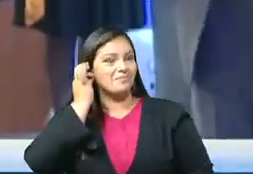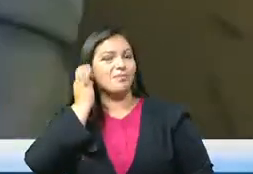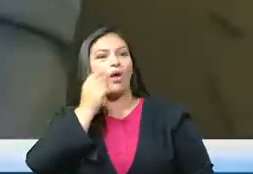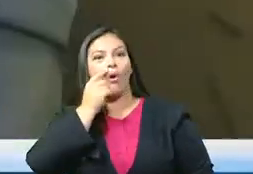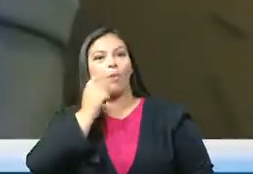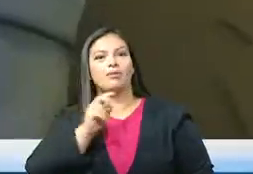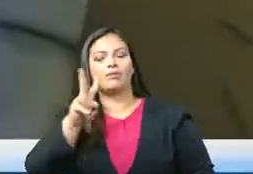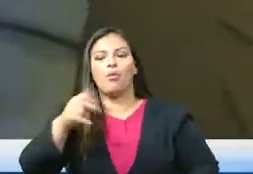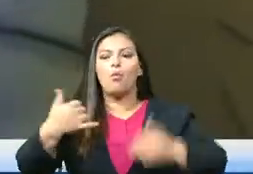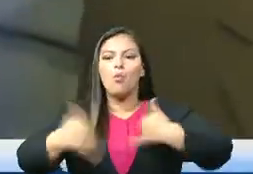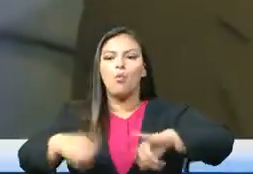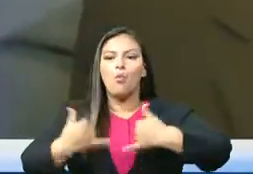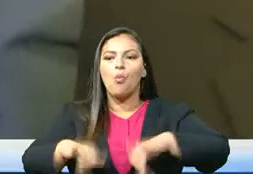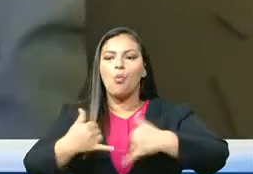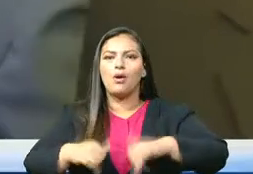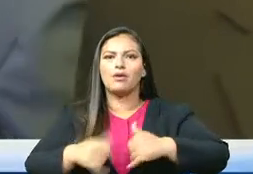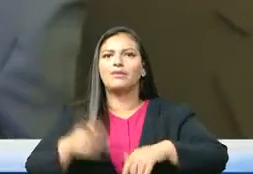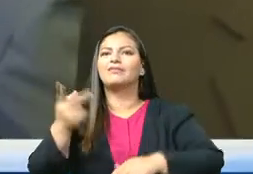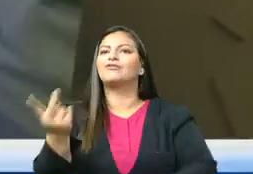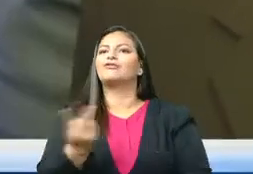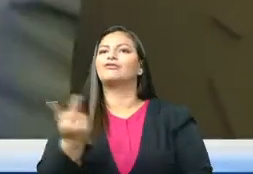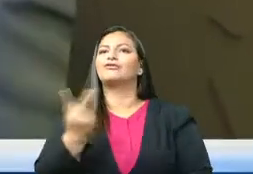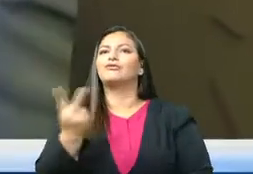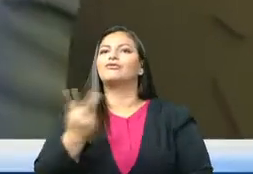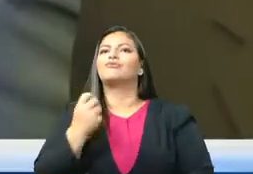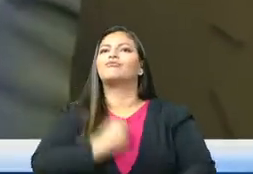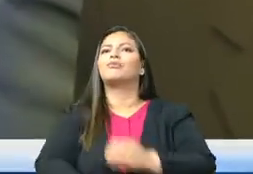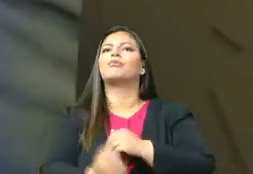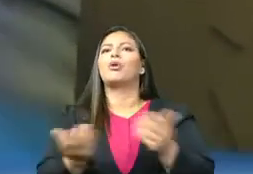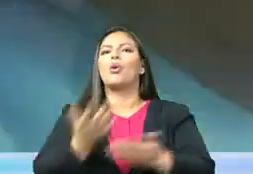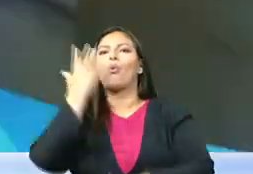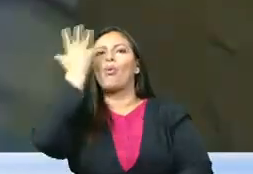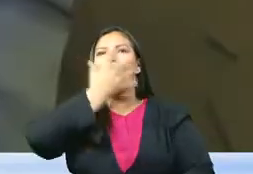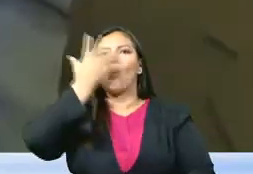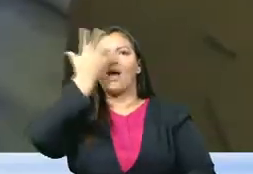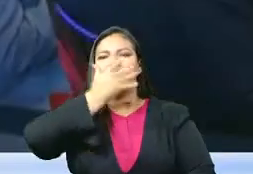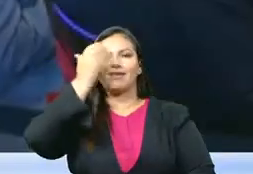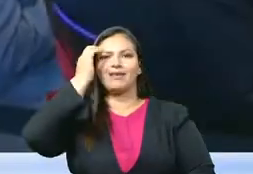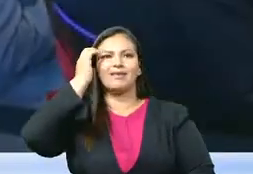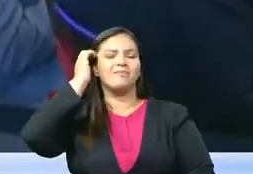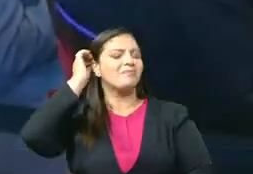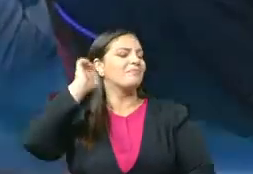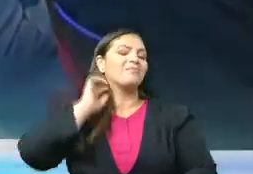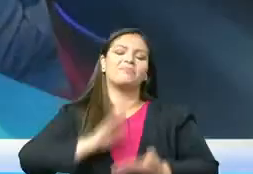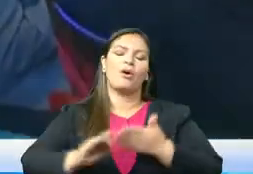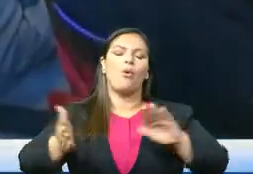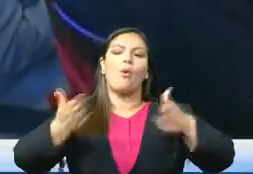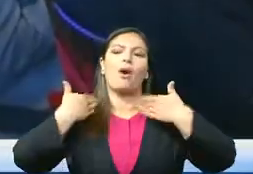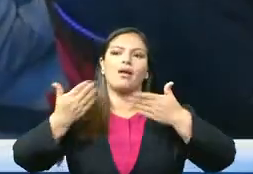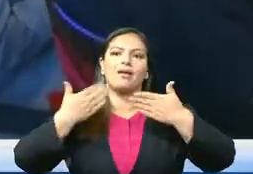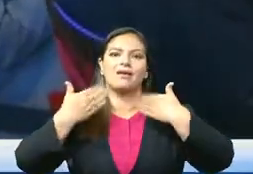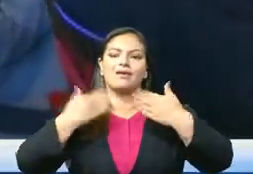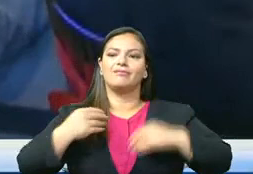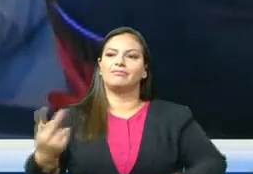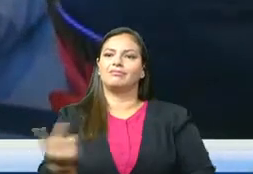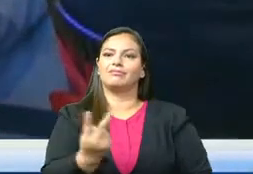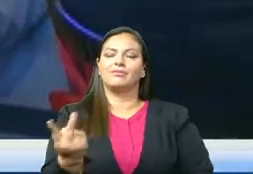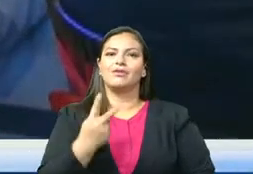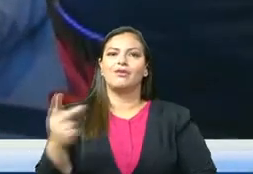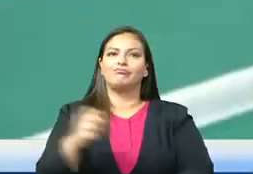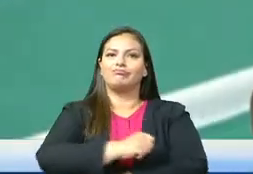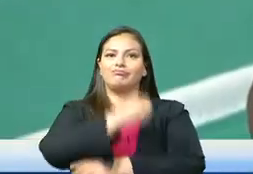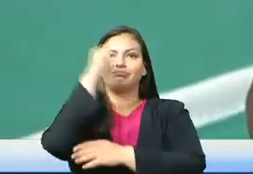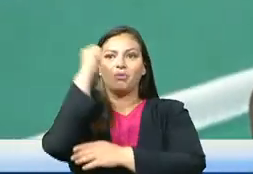principal. Una vez más, con este creo que completo 10 o 9 torneos ganados. Varios de los participantes tienen mucha experiencia en el